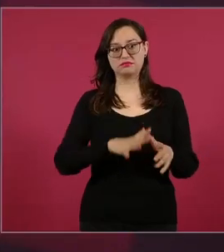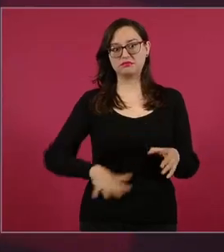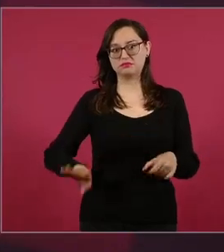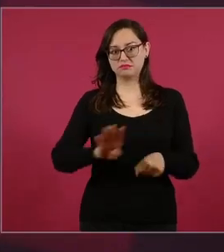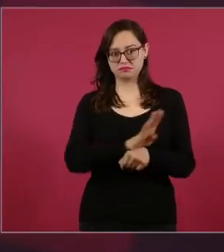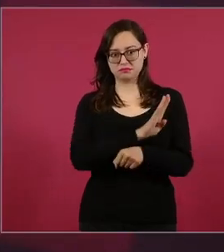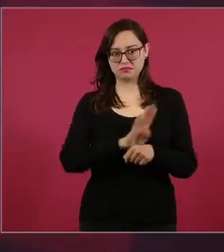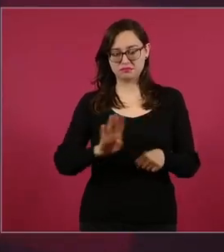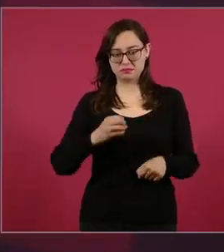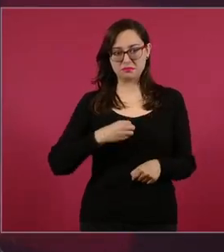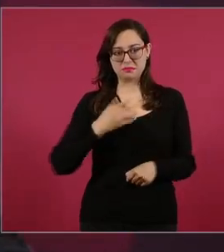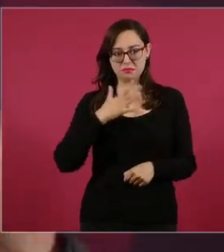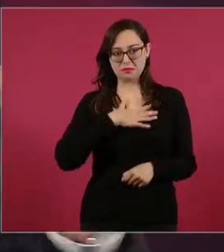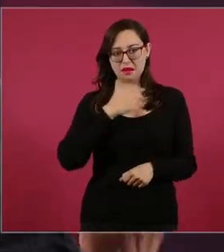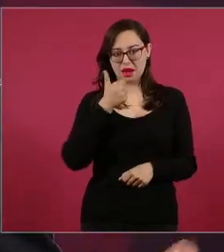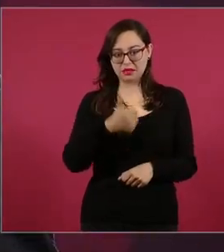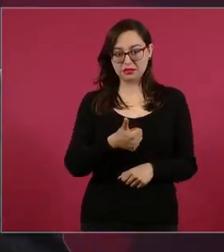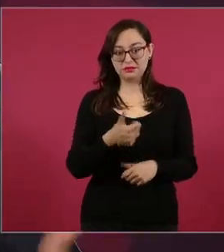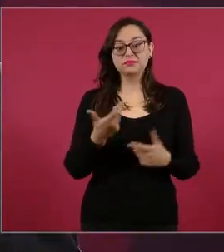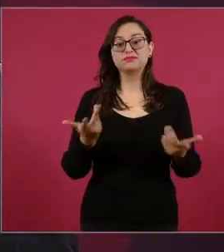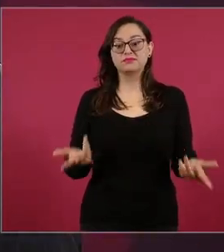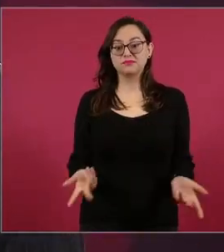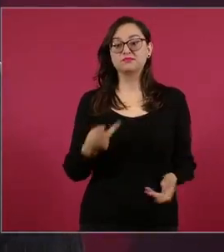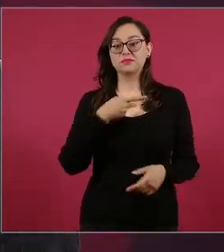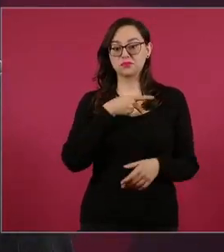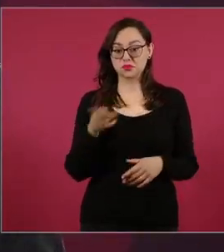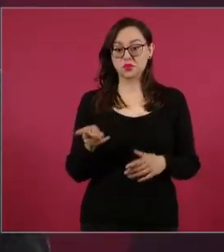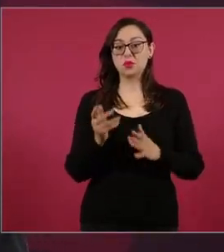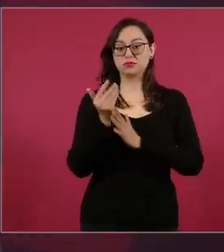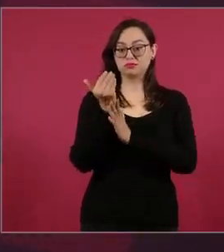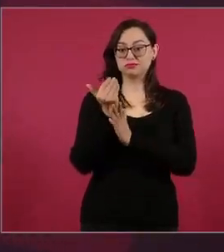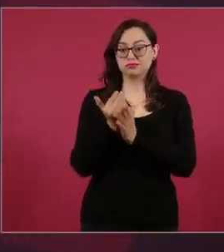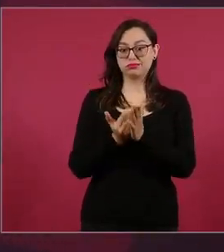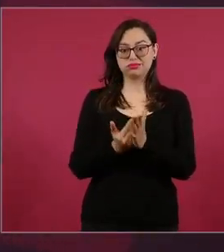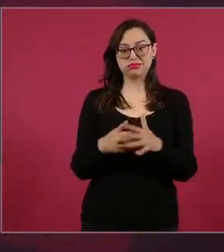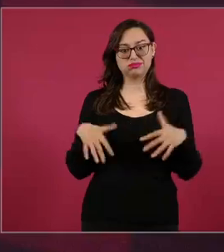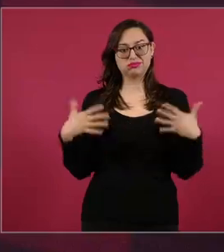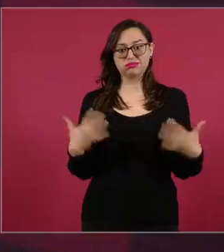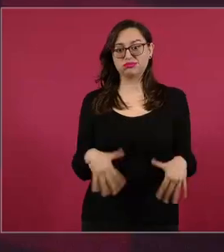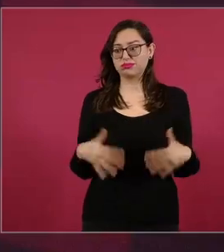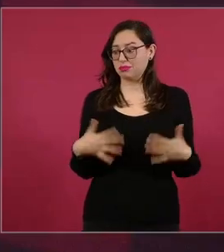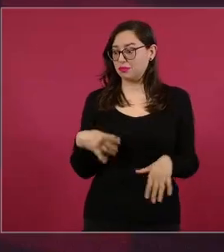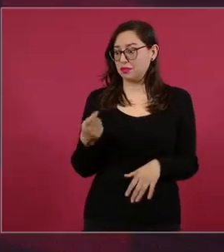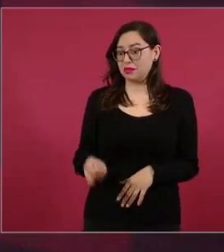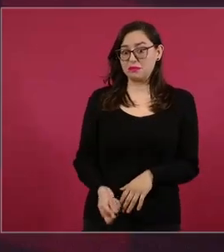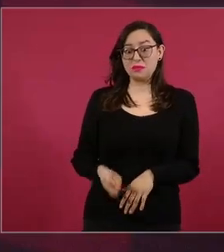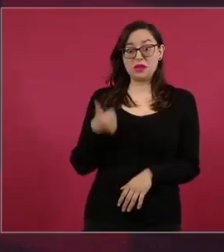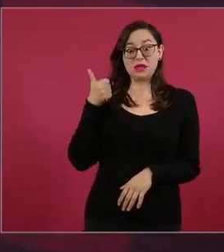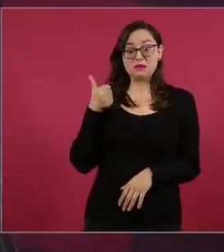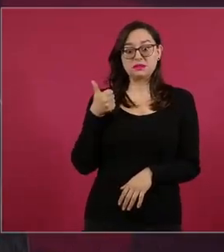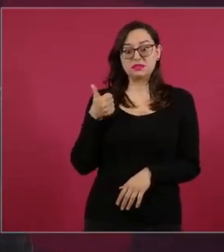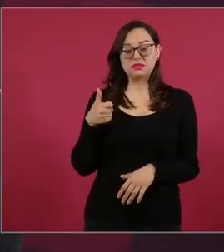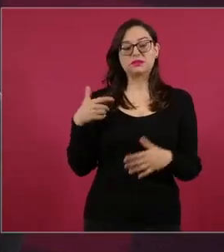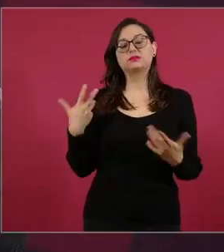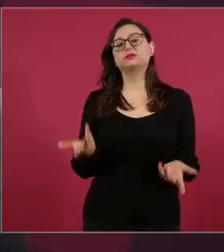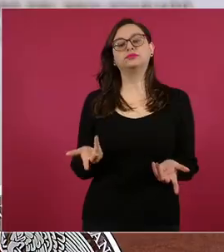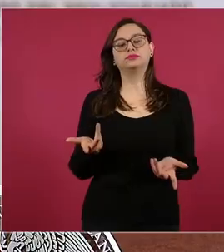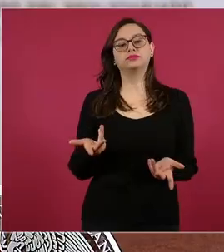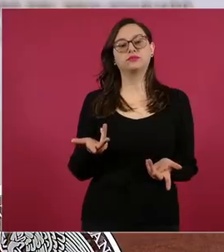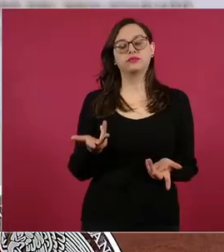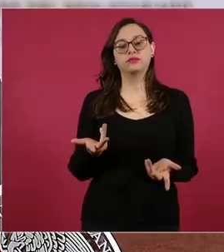por eso pues ha bajado la pobreza. Históricamente, es inédito. En Chiapas bajó el